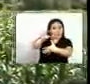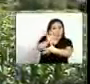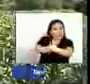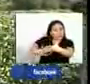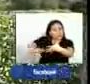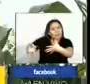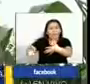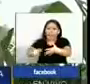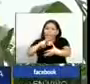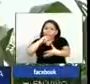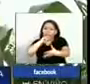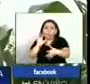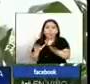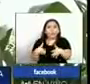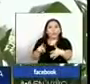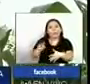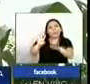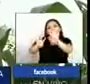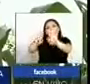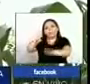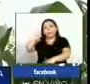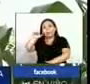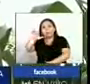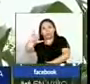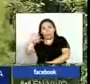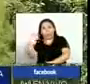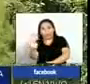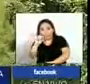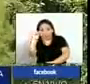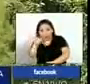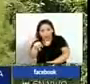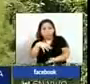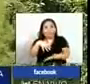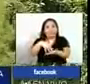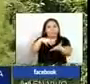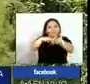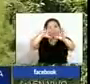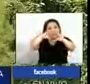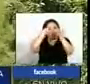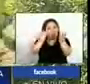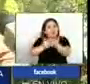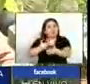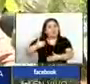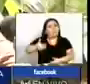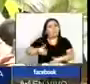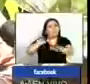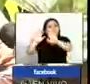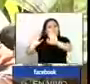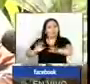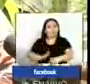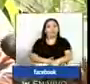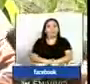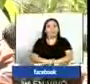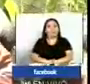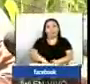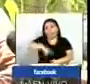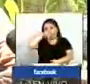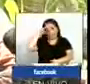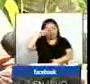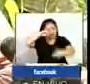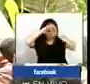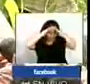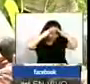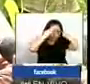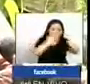y podría llegar al 9,5% de la población del mundo en los próximos 10 años. Solo nos dedicamos a la agricultura.